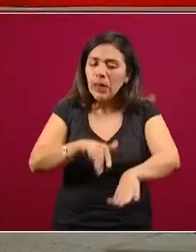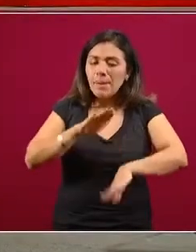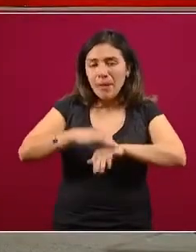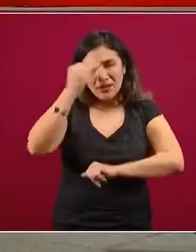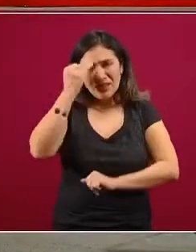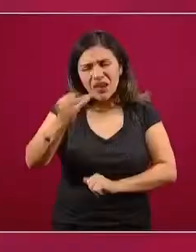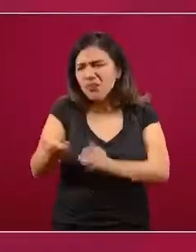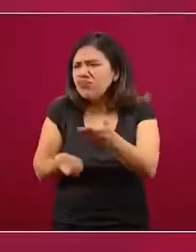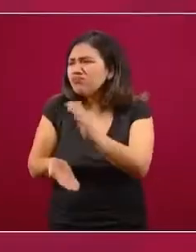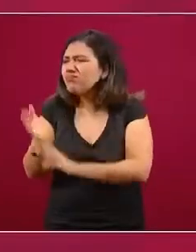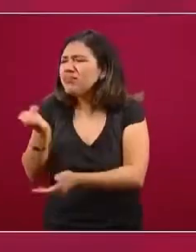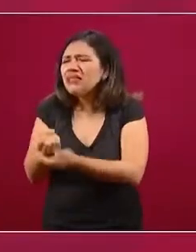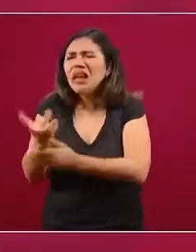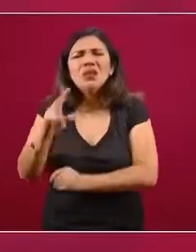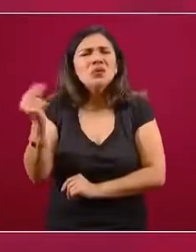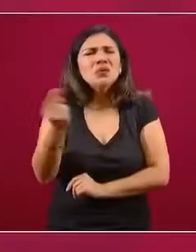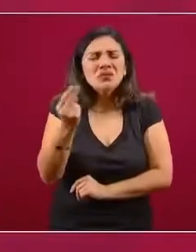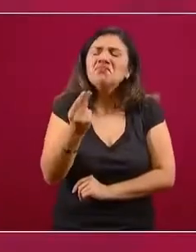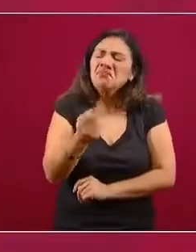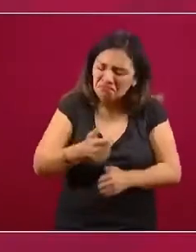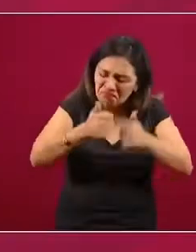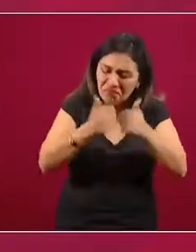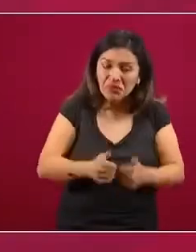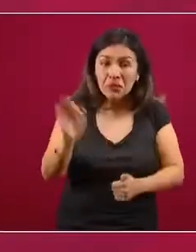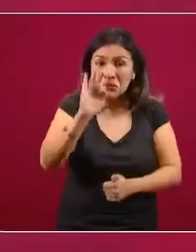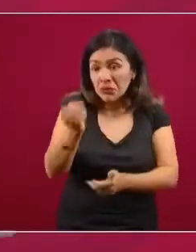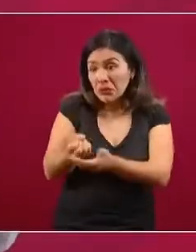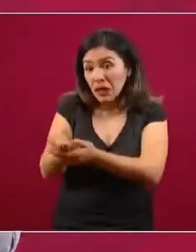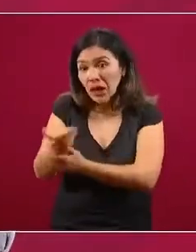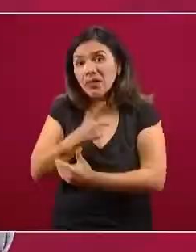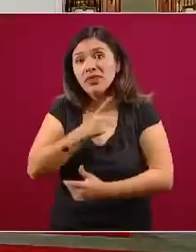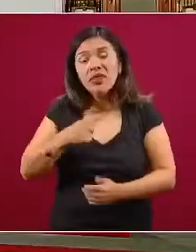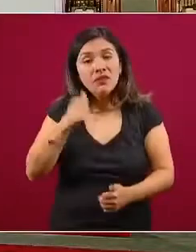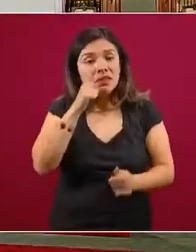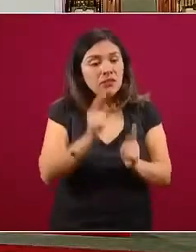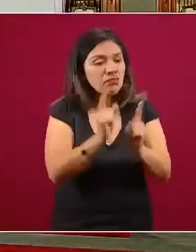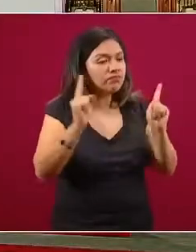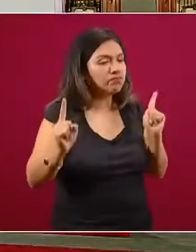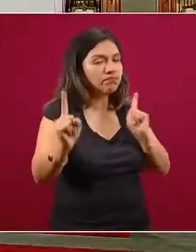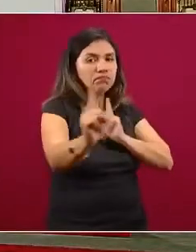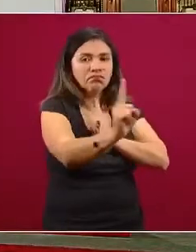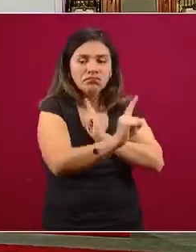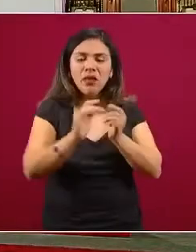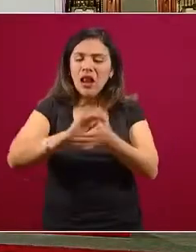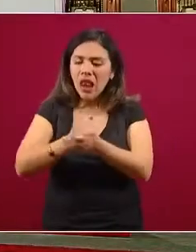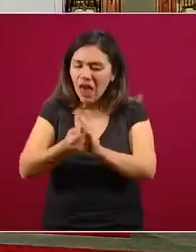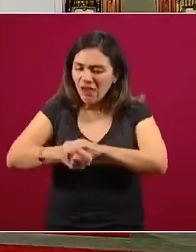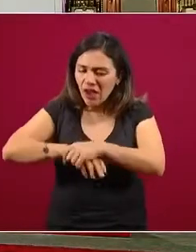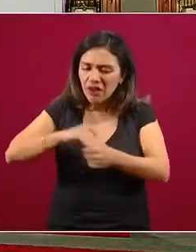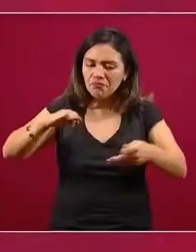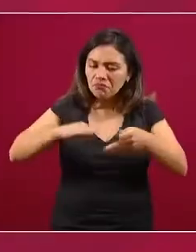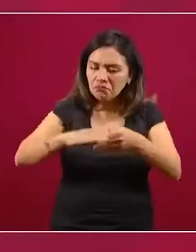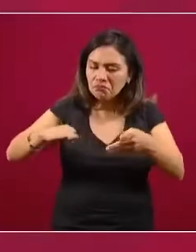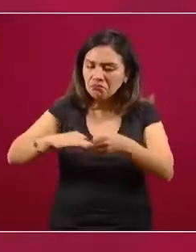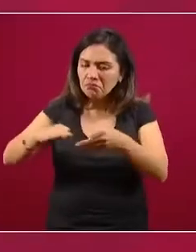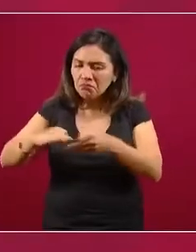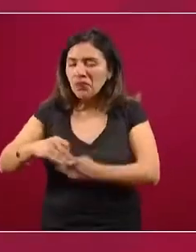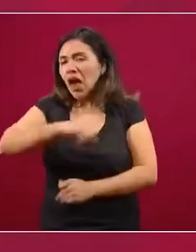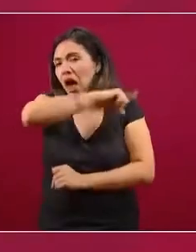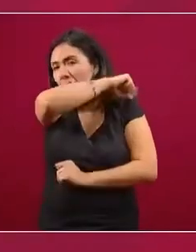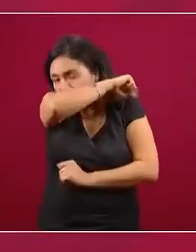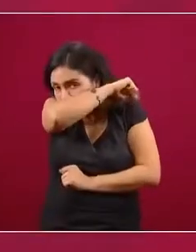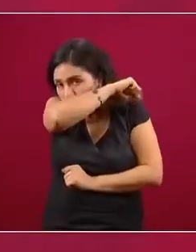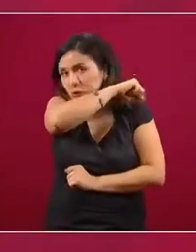es indispensable salir y si sale, mantenerse a sana distancia, lavarse las manos, proteger su